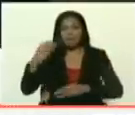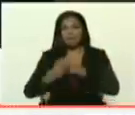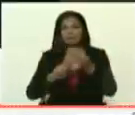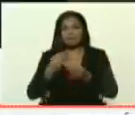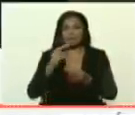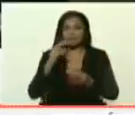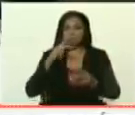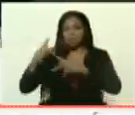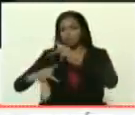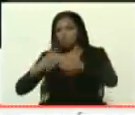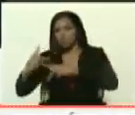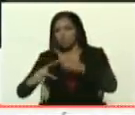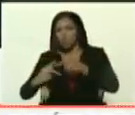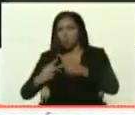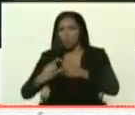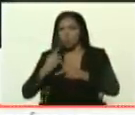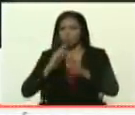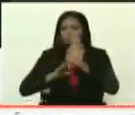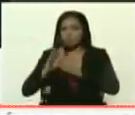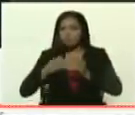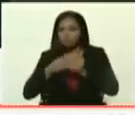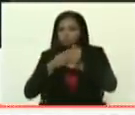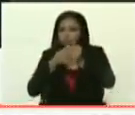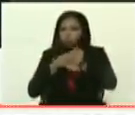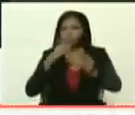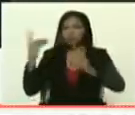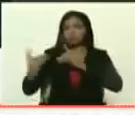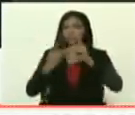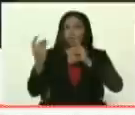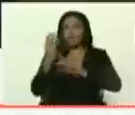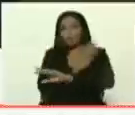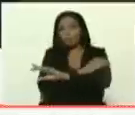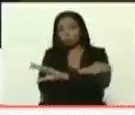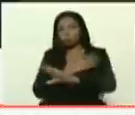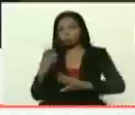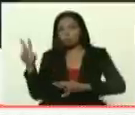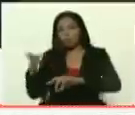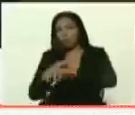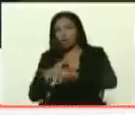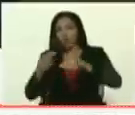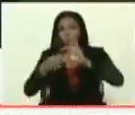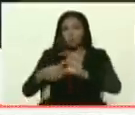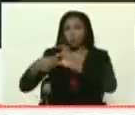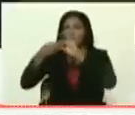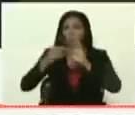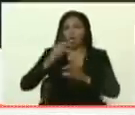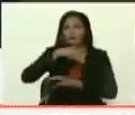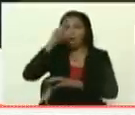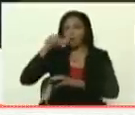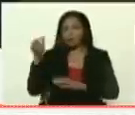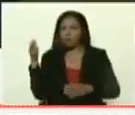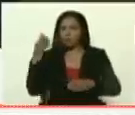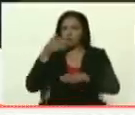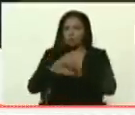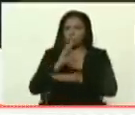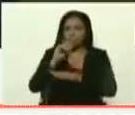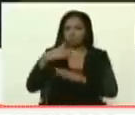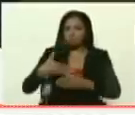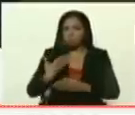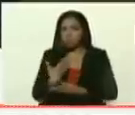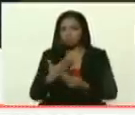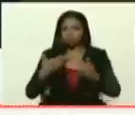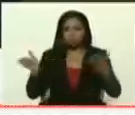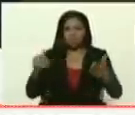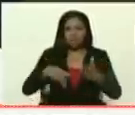este proceso de, a seguir este proceso de diálogo con la oposición en el país de Noruega, ¿qué estaría dispuesto el